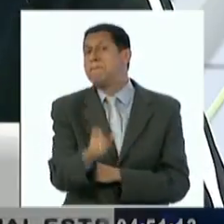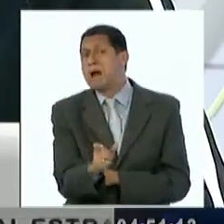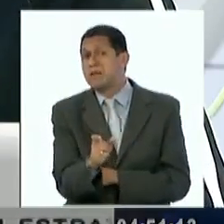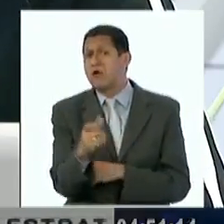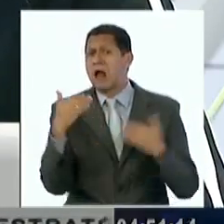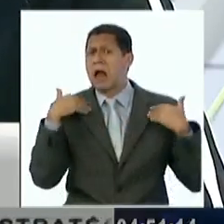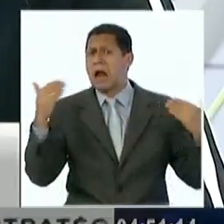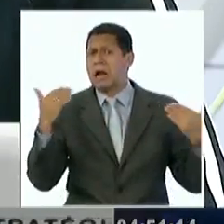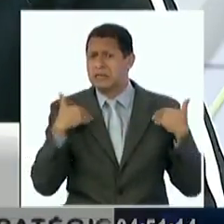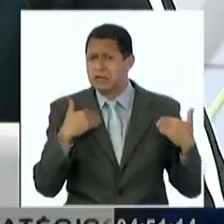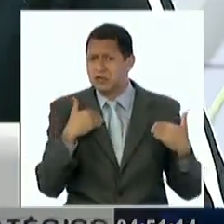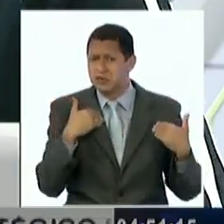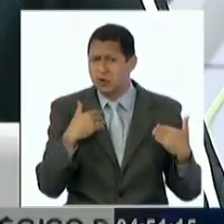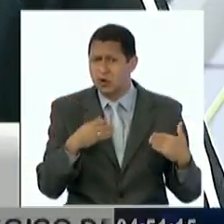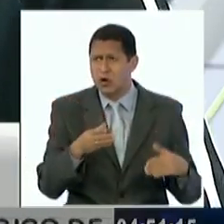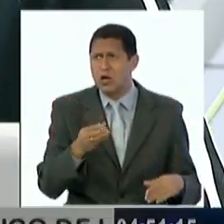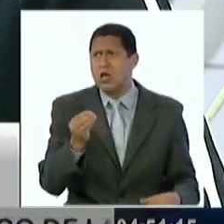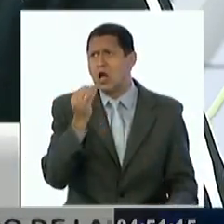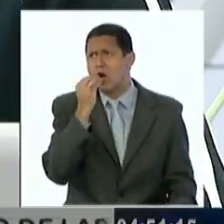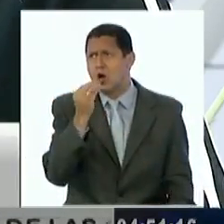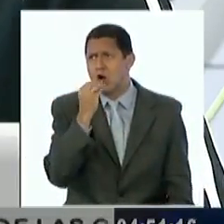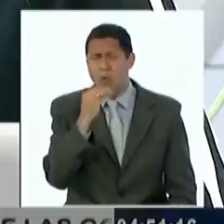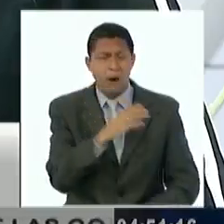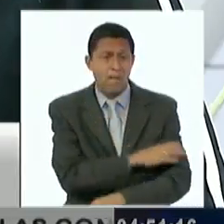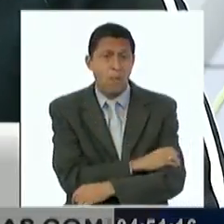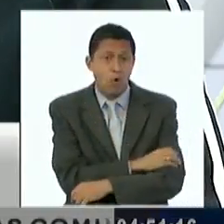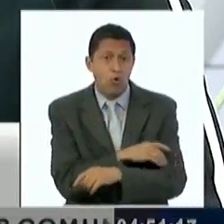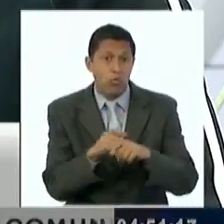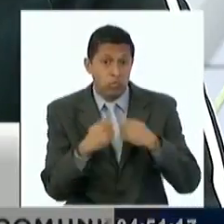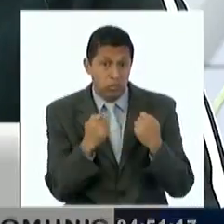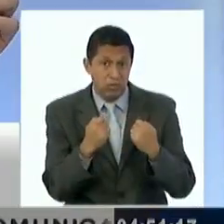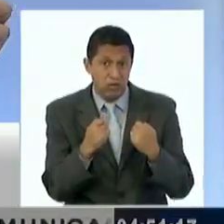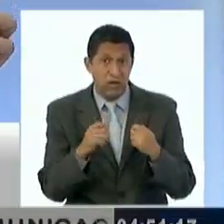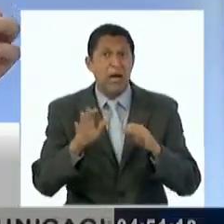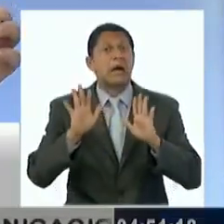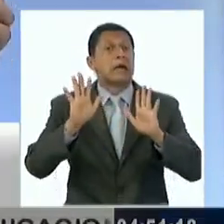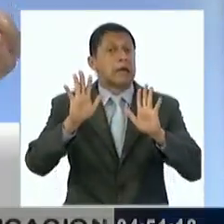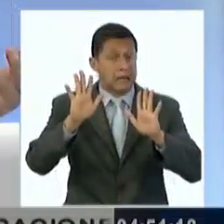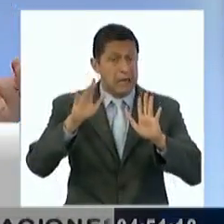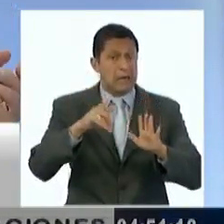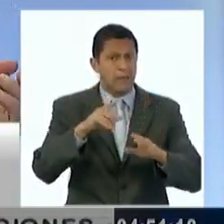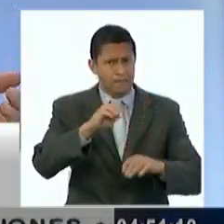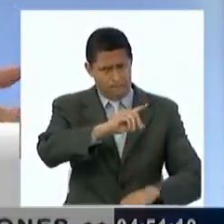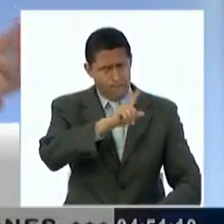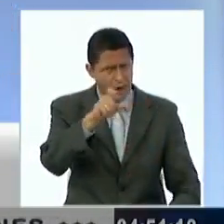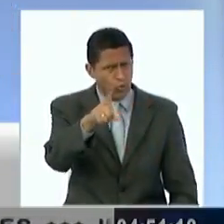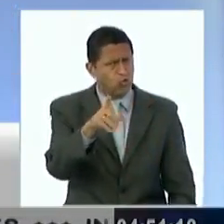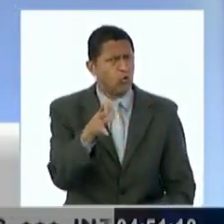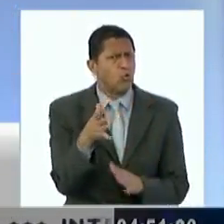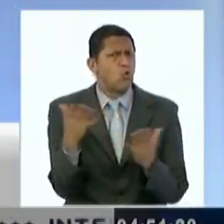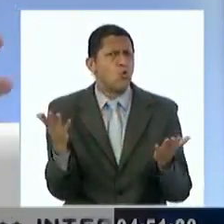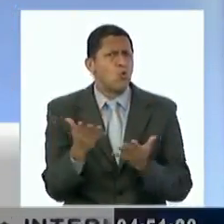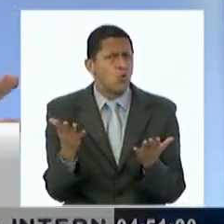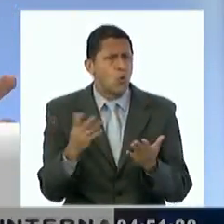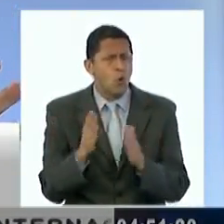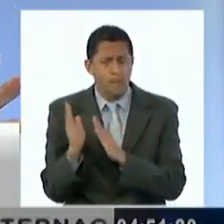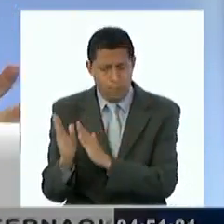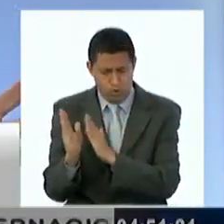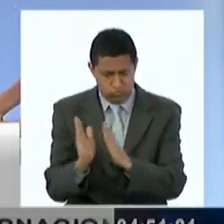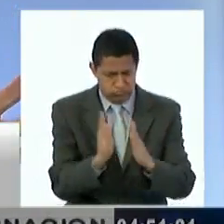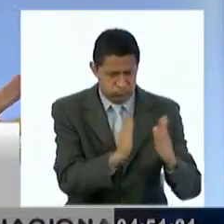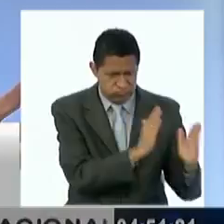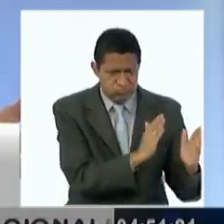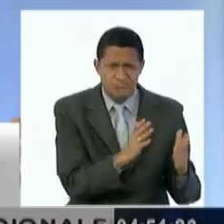hacerse si tomar té eso se come el músculo y selección ahora yo quiero también consultarle sobre cuál es ese proceso